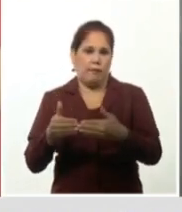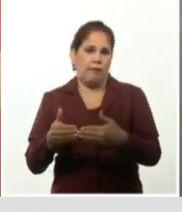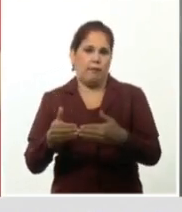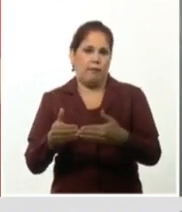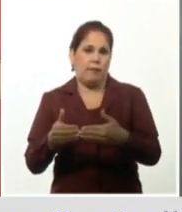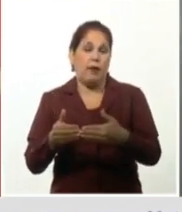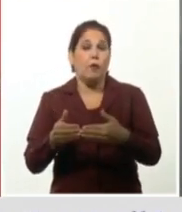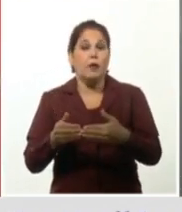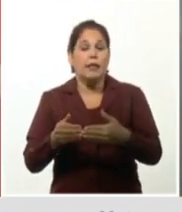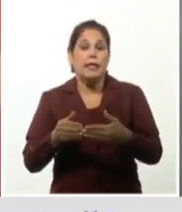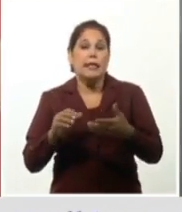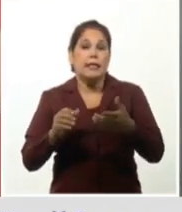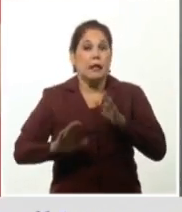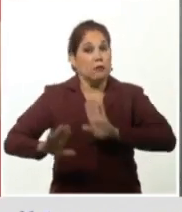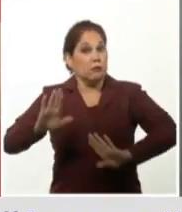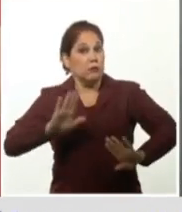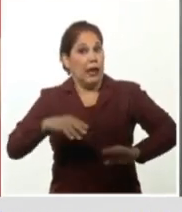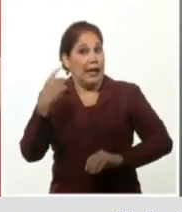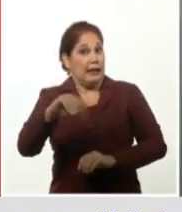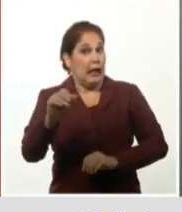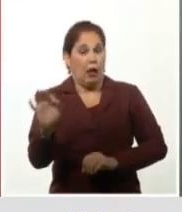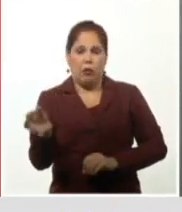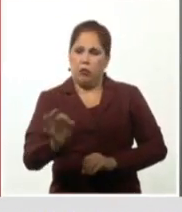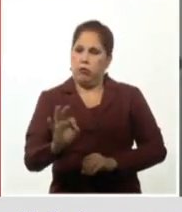sistema inmune no está entrenado